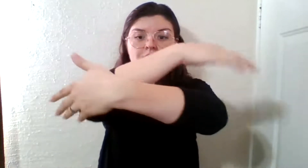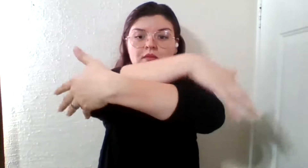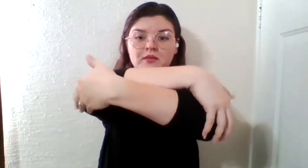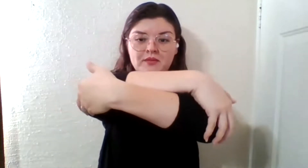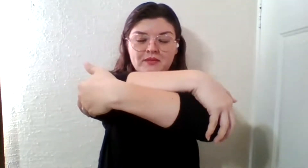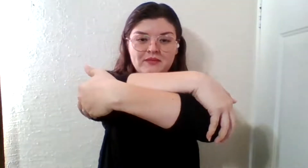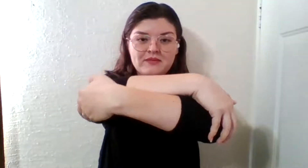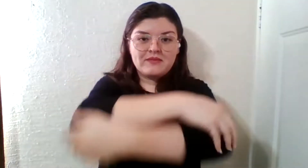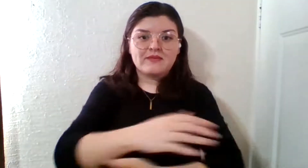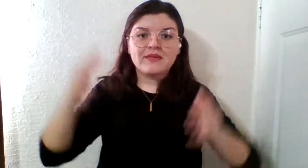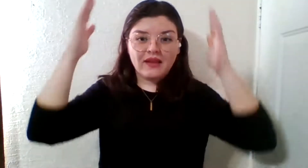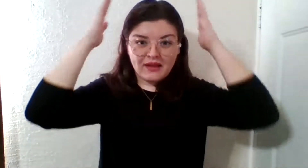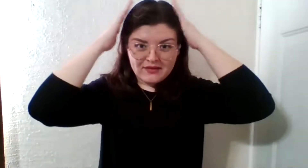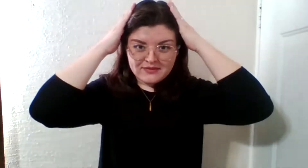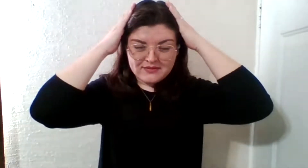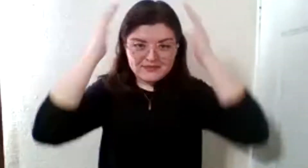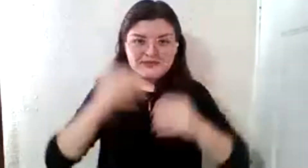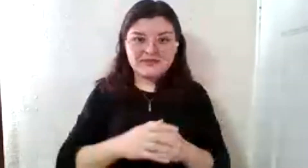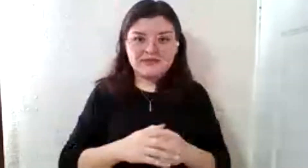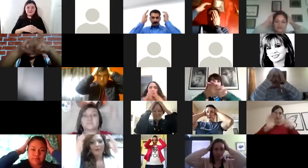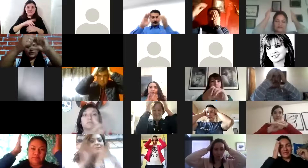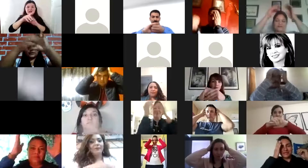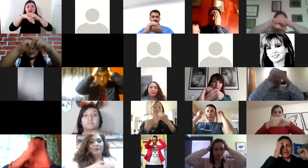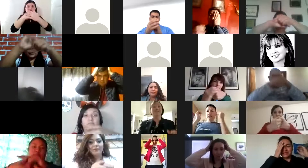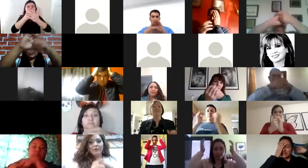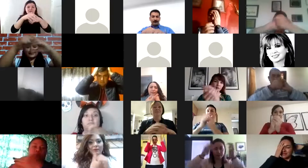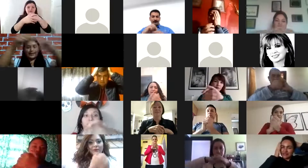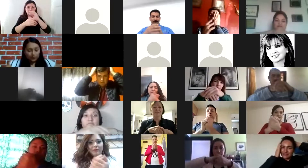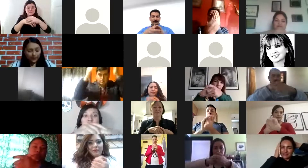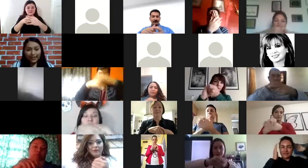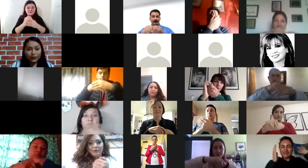y la cabeza. Me agarro las manos.